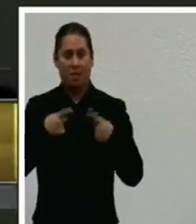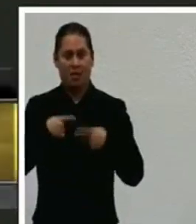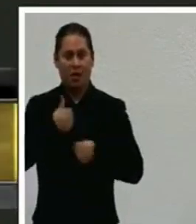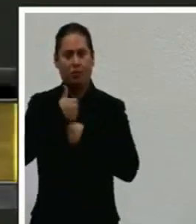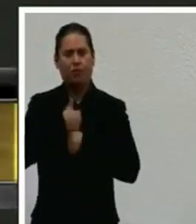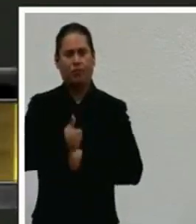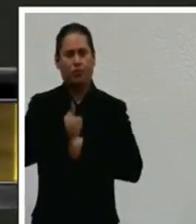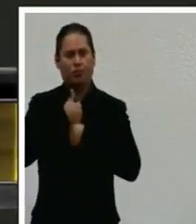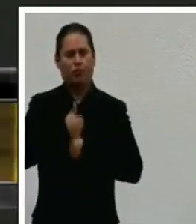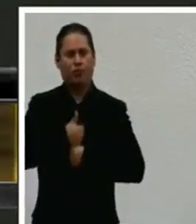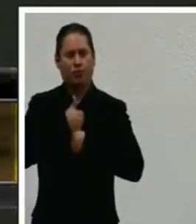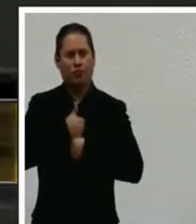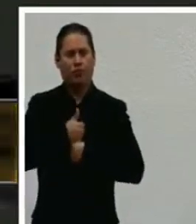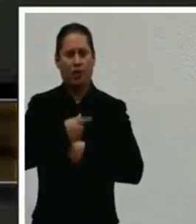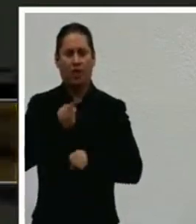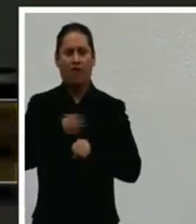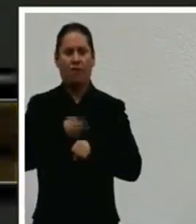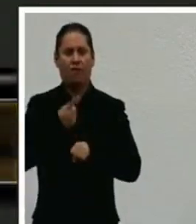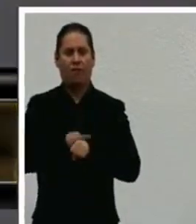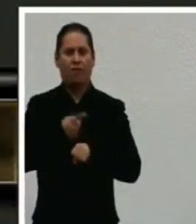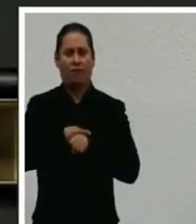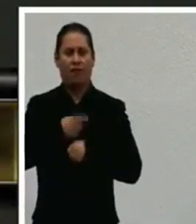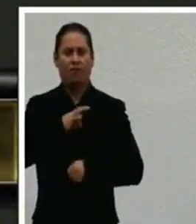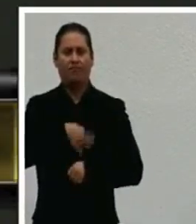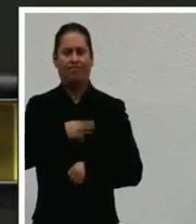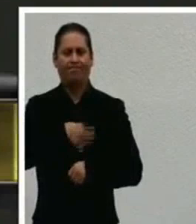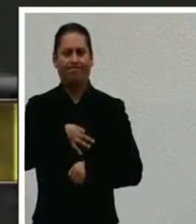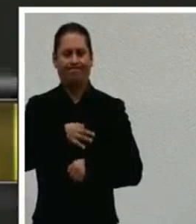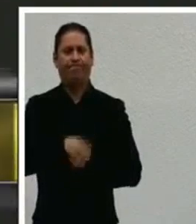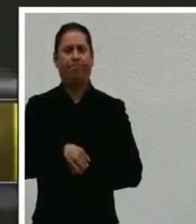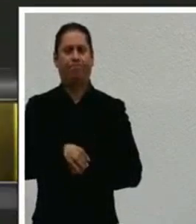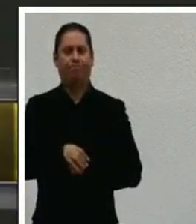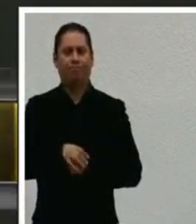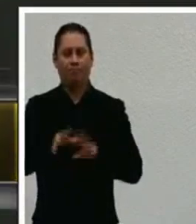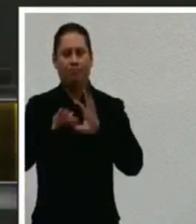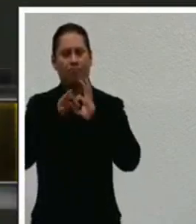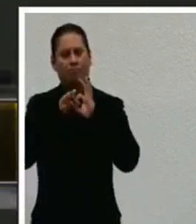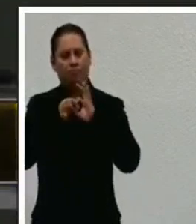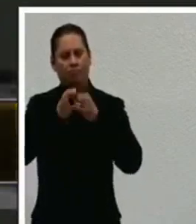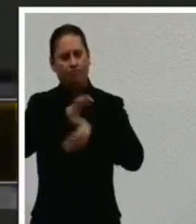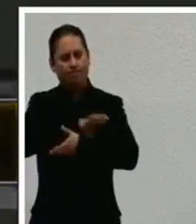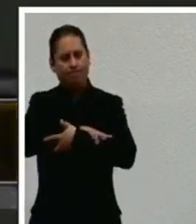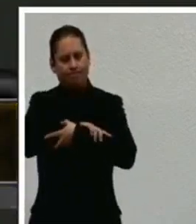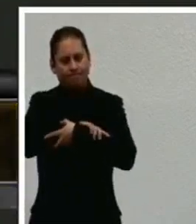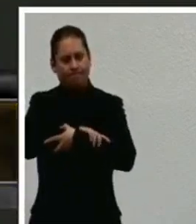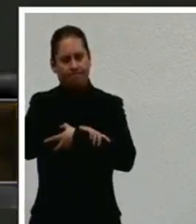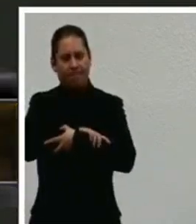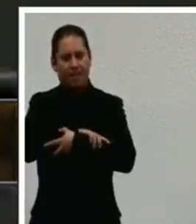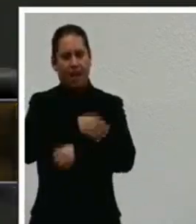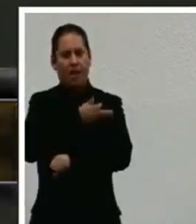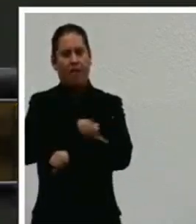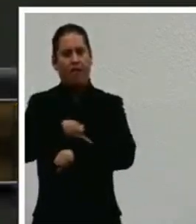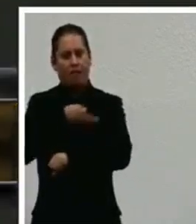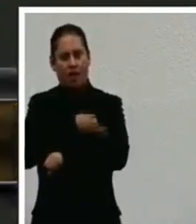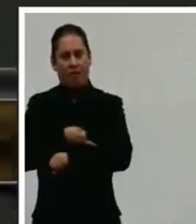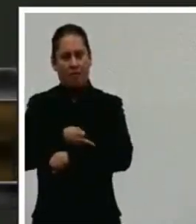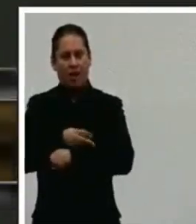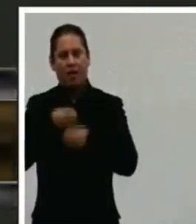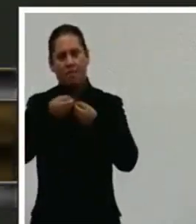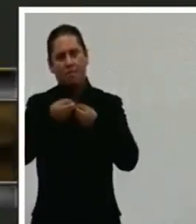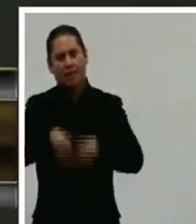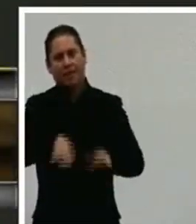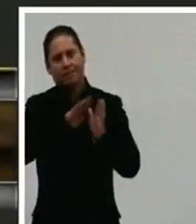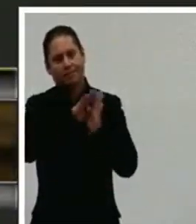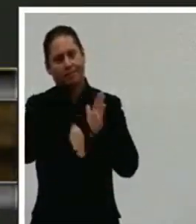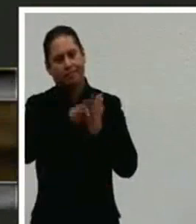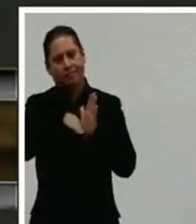sufrido los estragos de esta terrible enfermedad. Mi solidaridad, cariño y respaldo a todas las familias que han perdido a sus seres